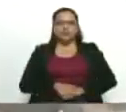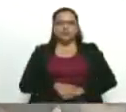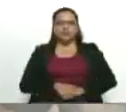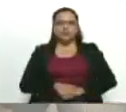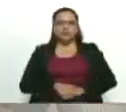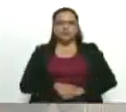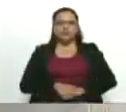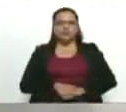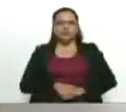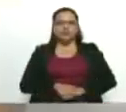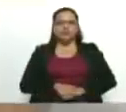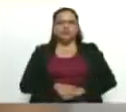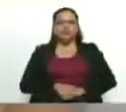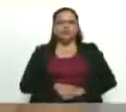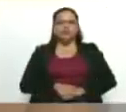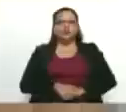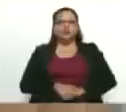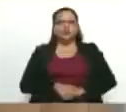No digo, por supuesto,